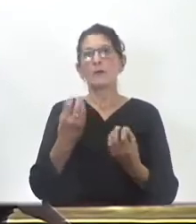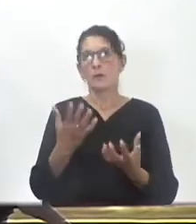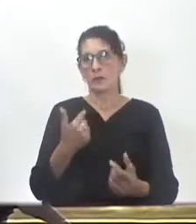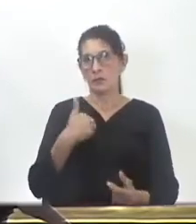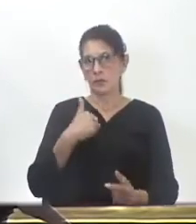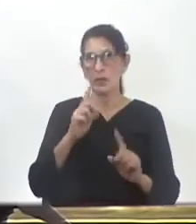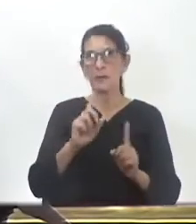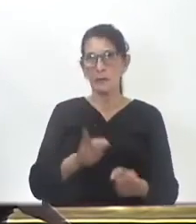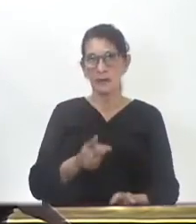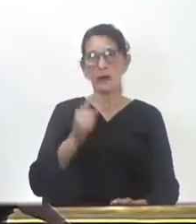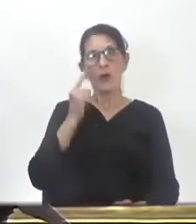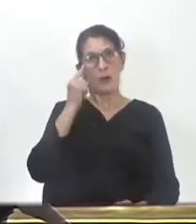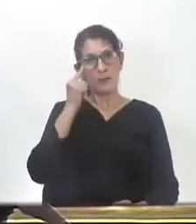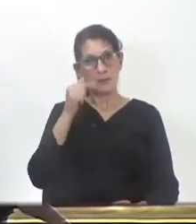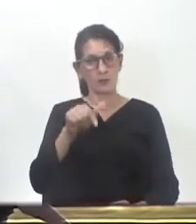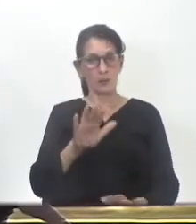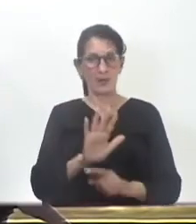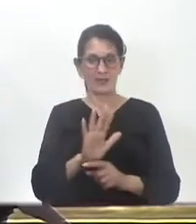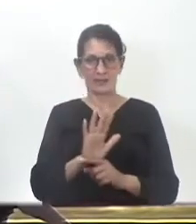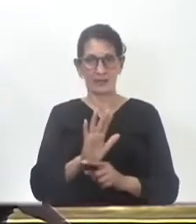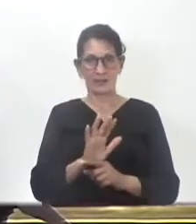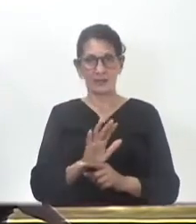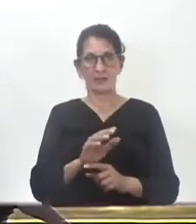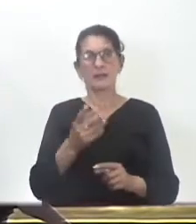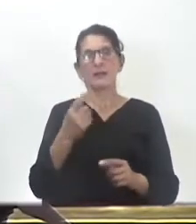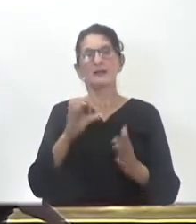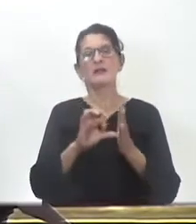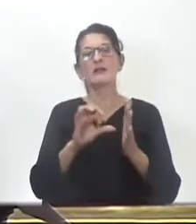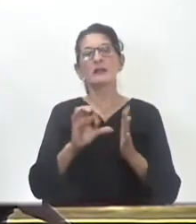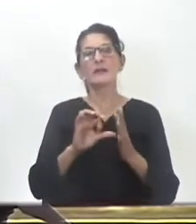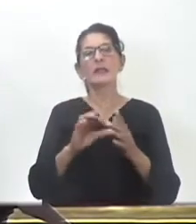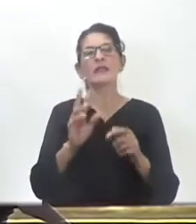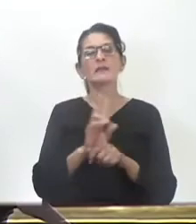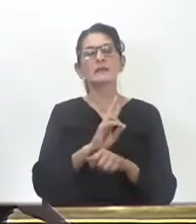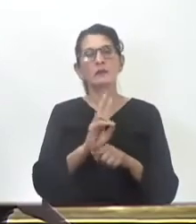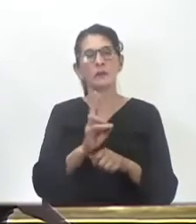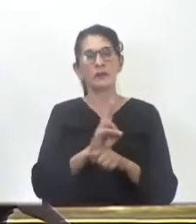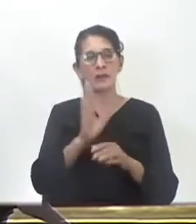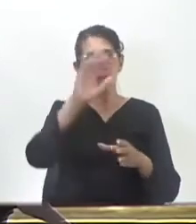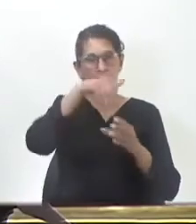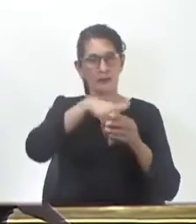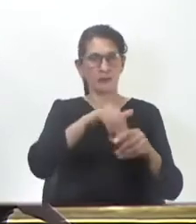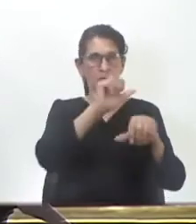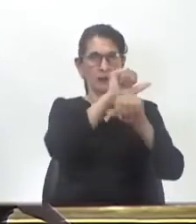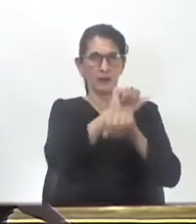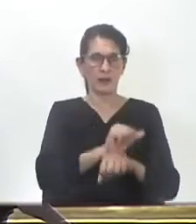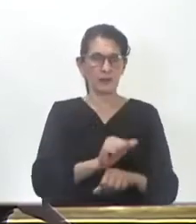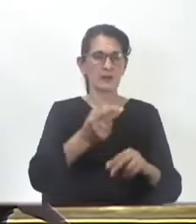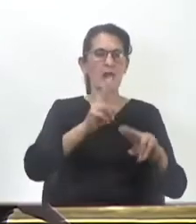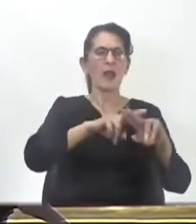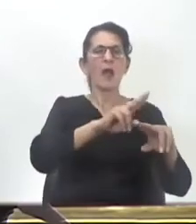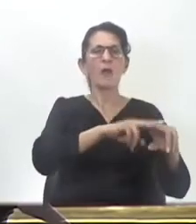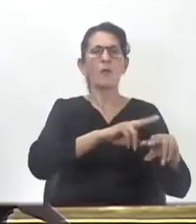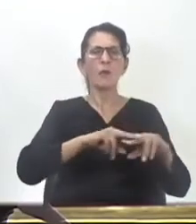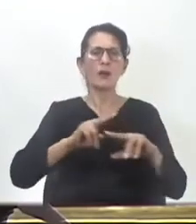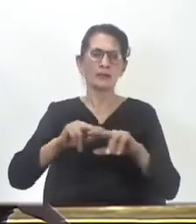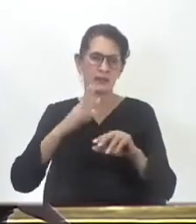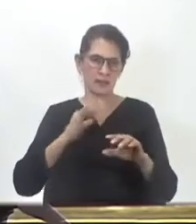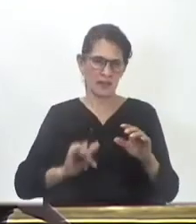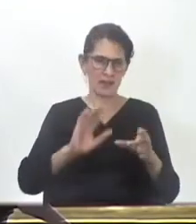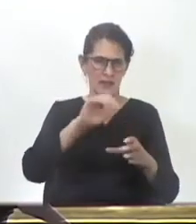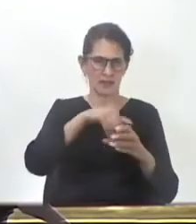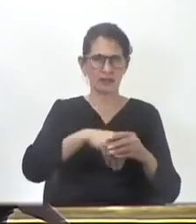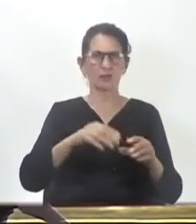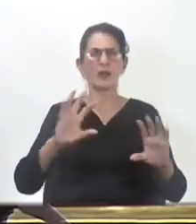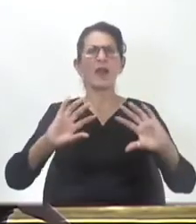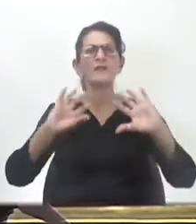pienso así, que son aberrantes, los sistemas de seguridad que pasan dentro del sistema penitenciario, las muertes que hay dentro del sistema penitenciario, la violencia